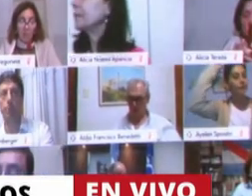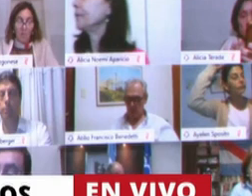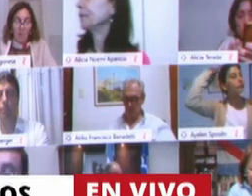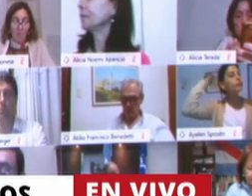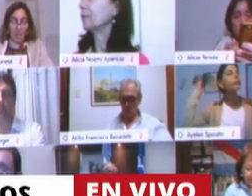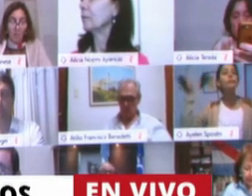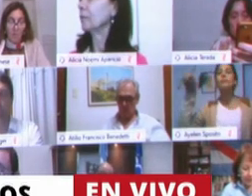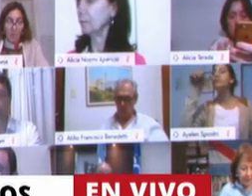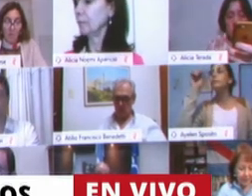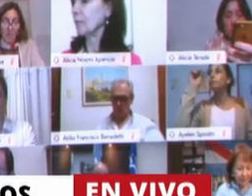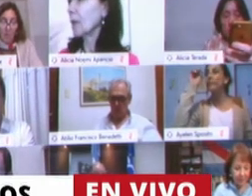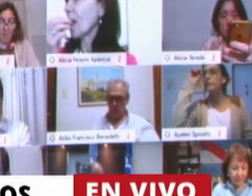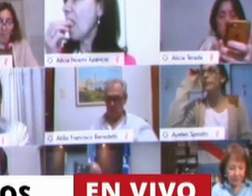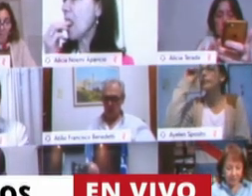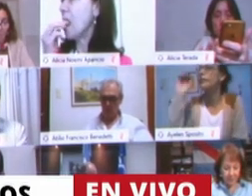ah